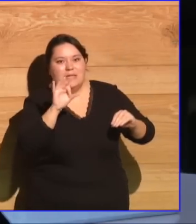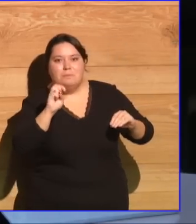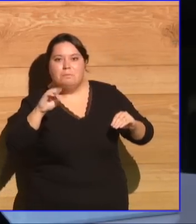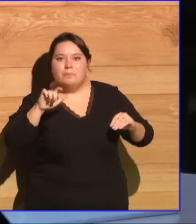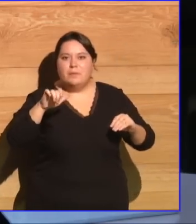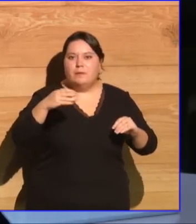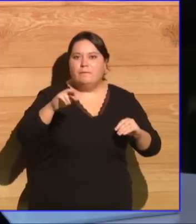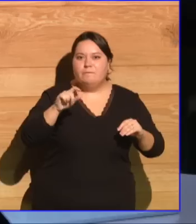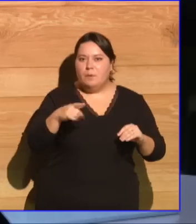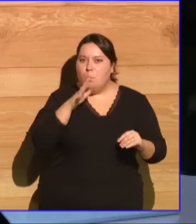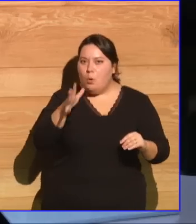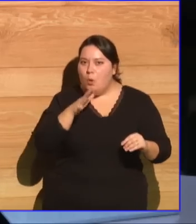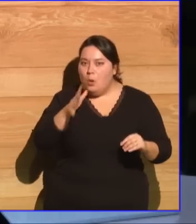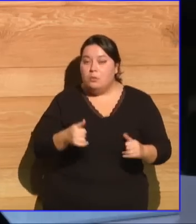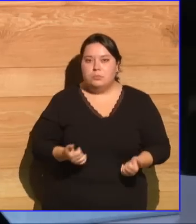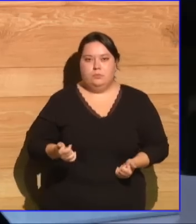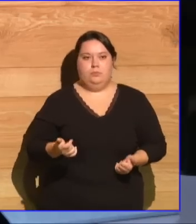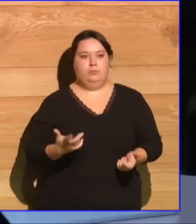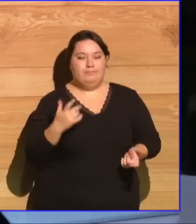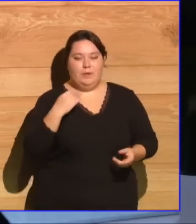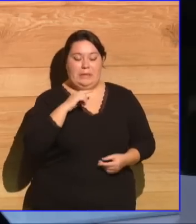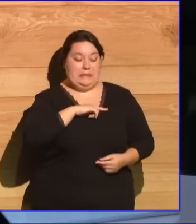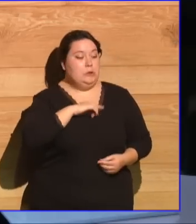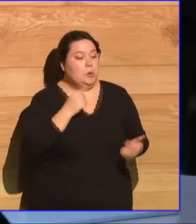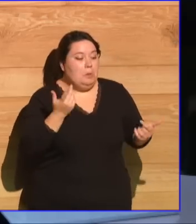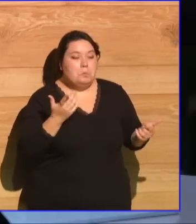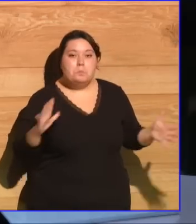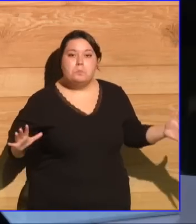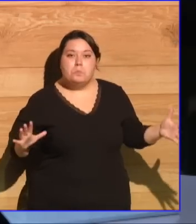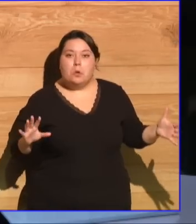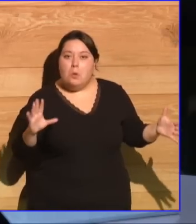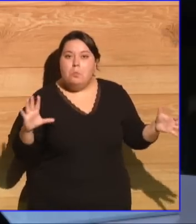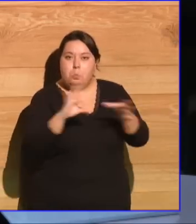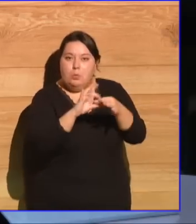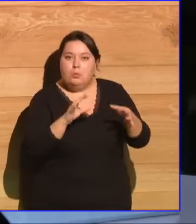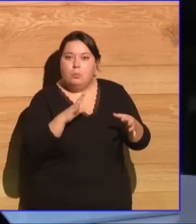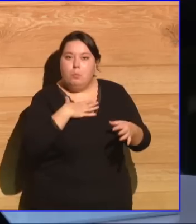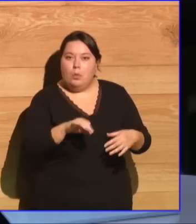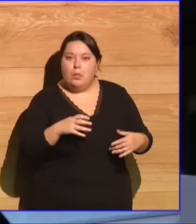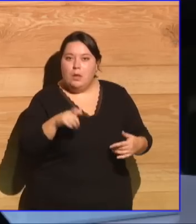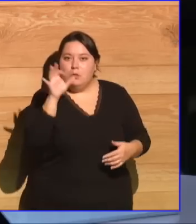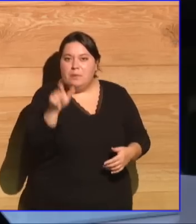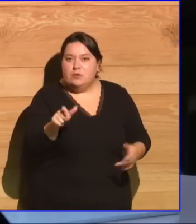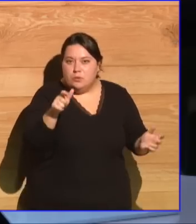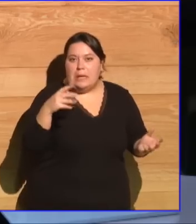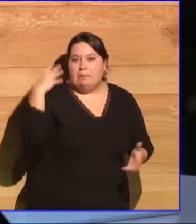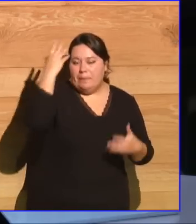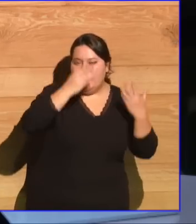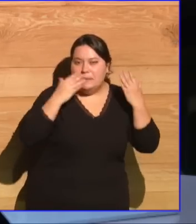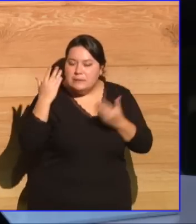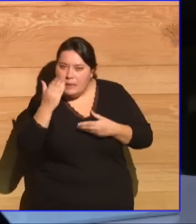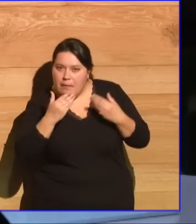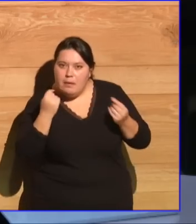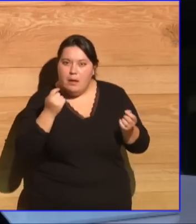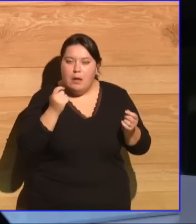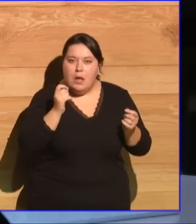ser sentimentalizador. Y él había sentido que era todo lo contrario, que era una persona más bien reflexiva y que tenía una